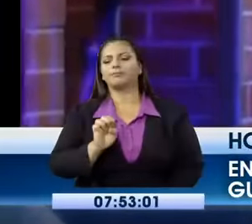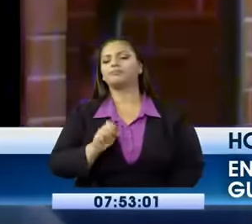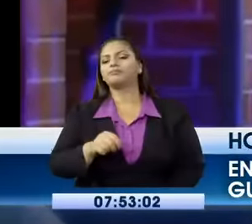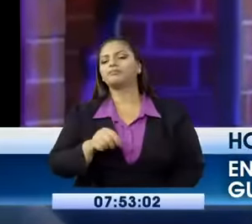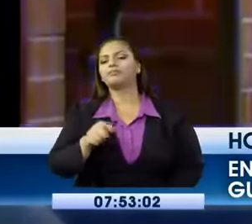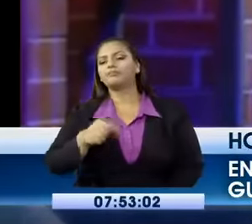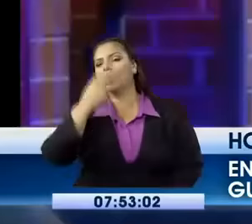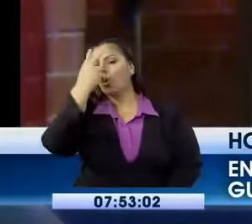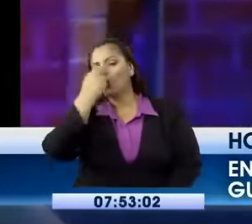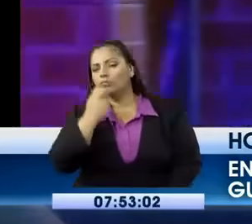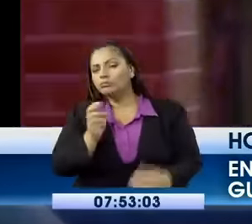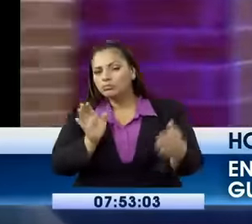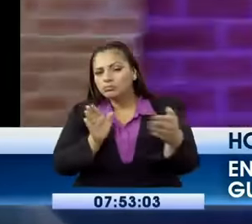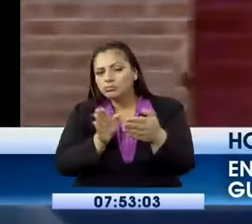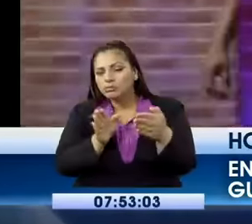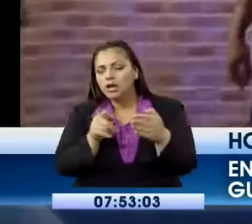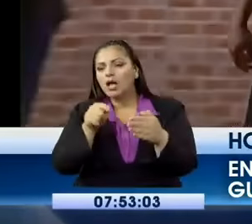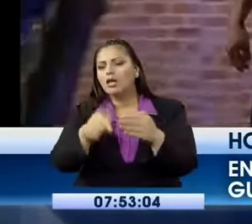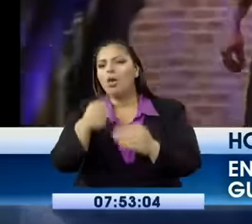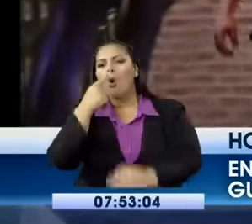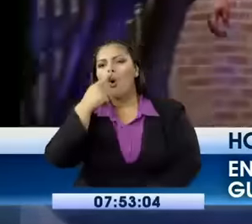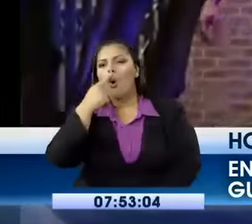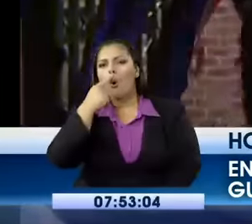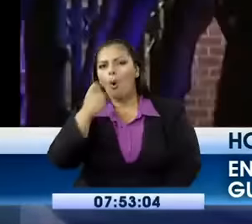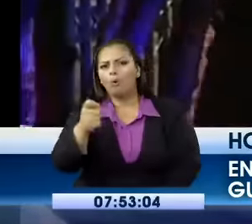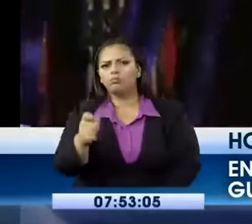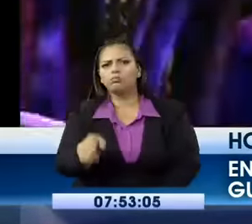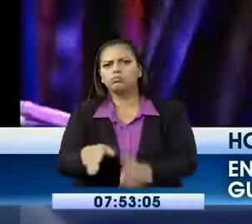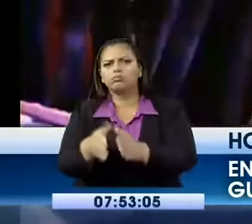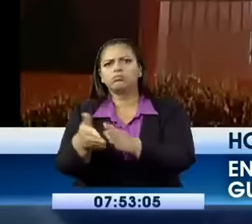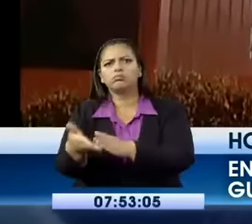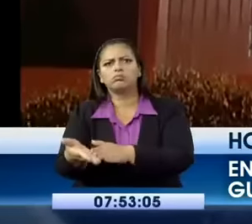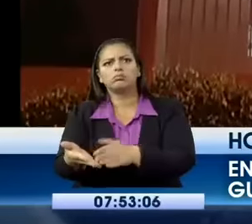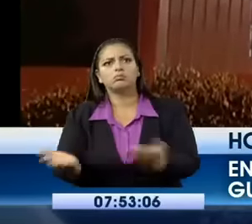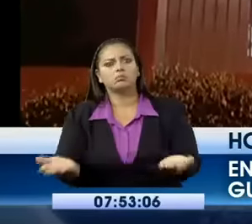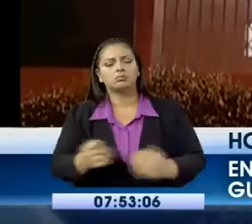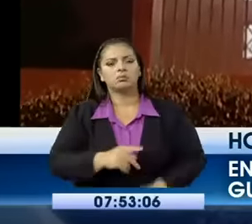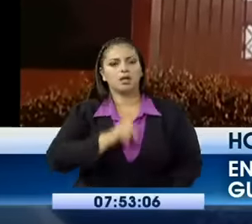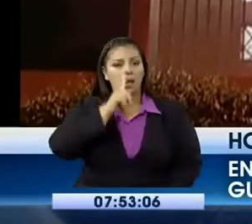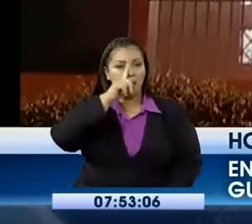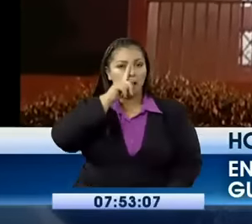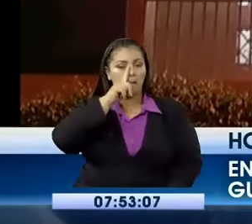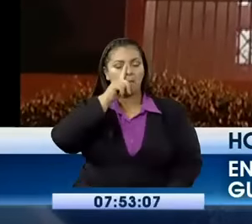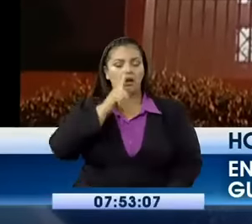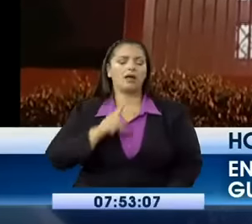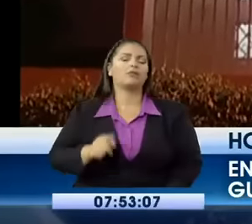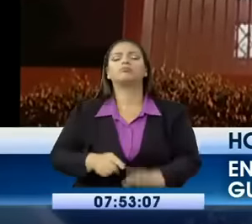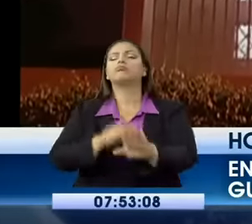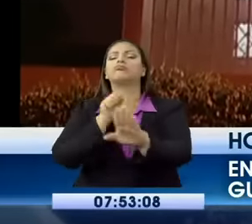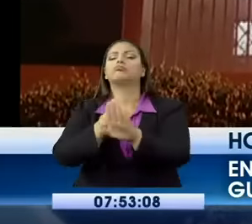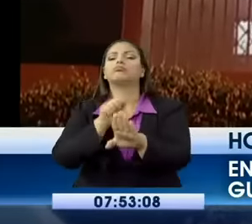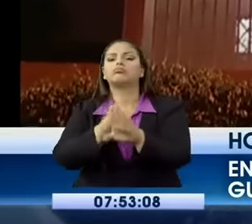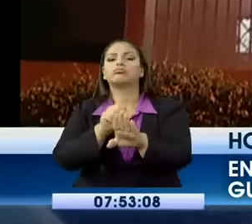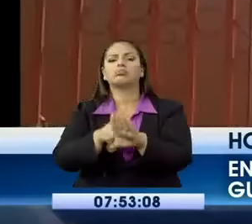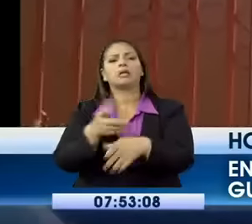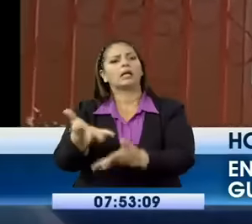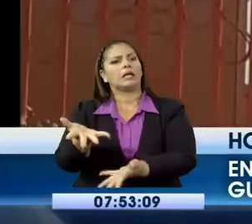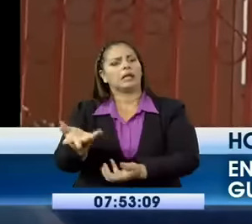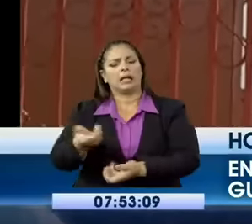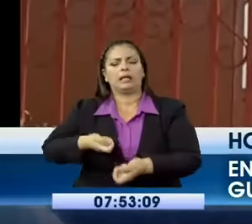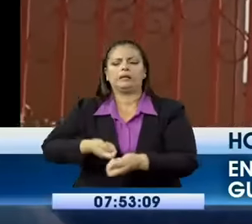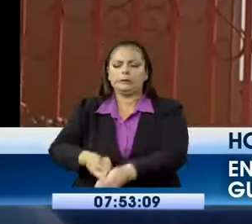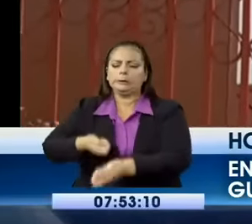dieron parte a la policía luego de que el cliente no respondiera al llamado del personal de servicio agentes de la